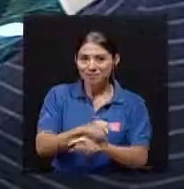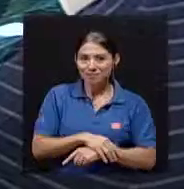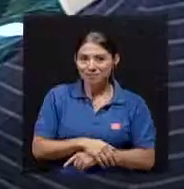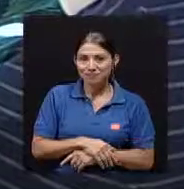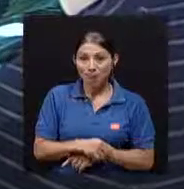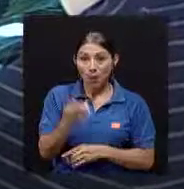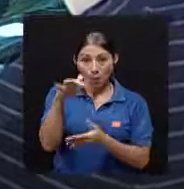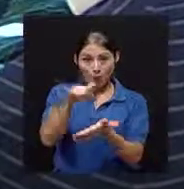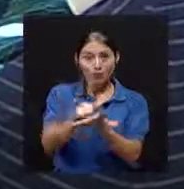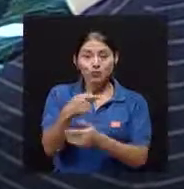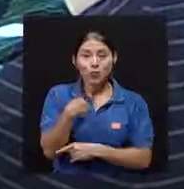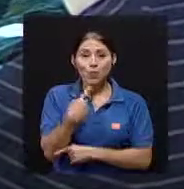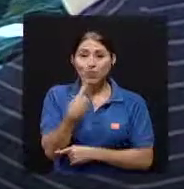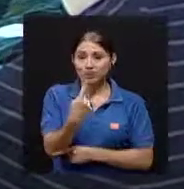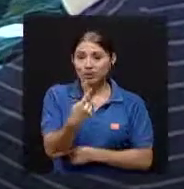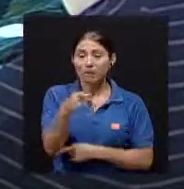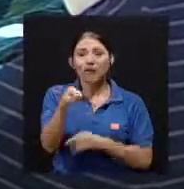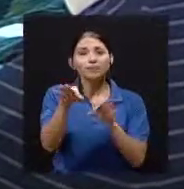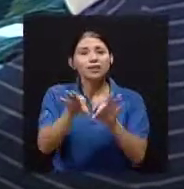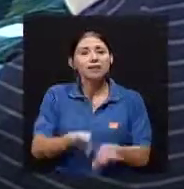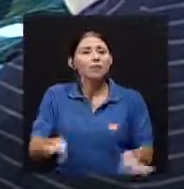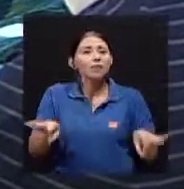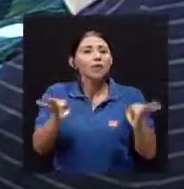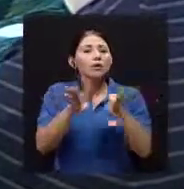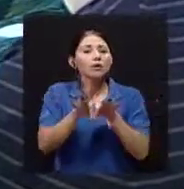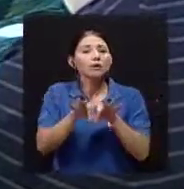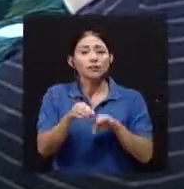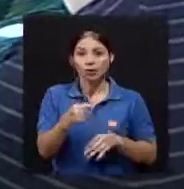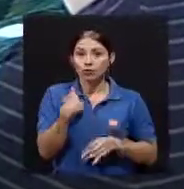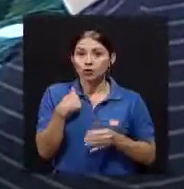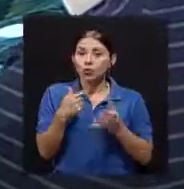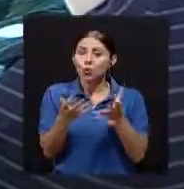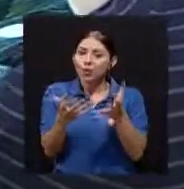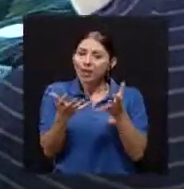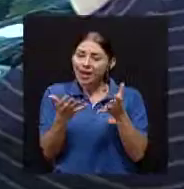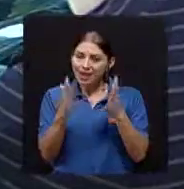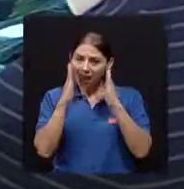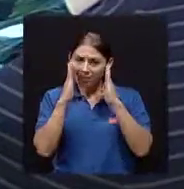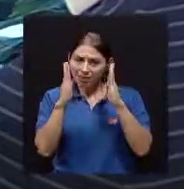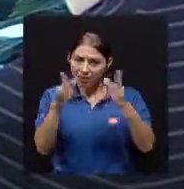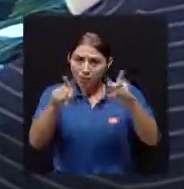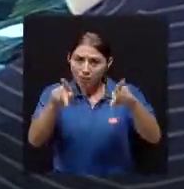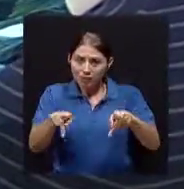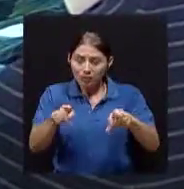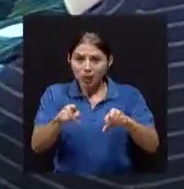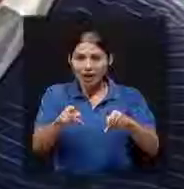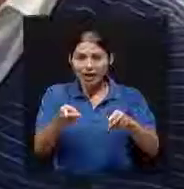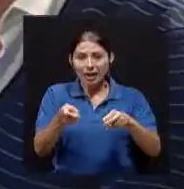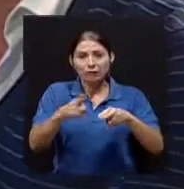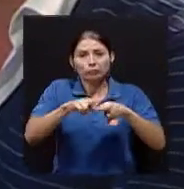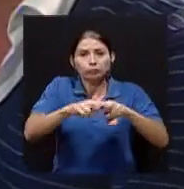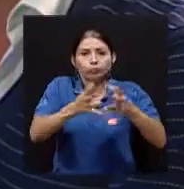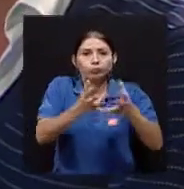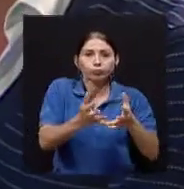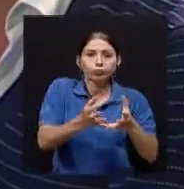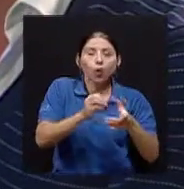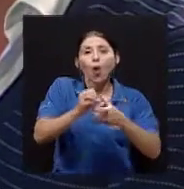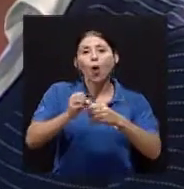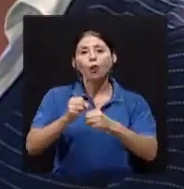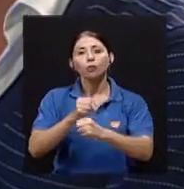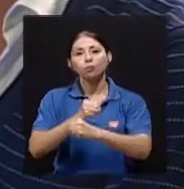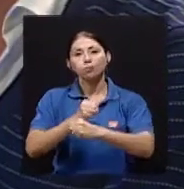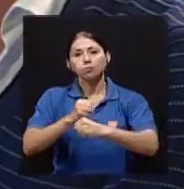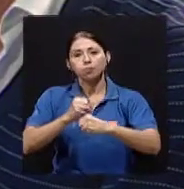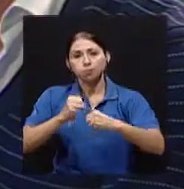eso le mencionaba que lo importante cuando uno quiere empezar a dar tratamiento a una persona que tiene exceso de peso o que presenta obesidad o